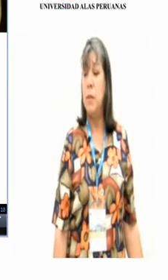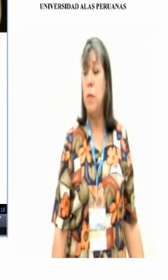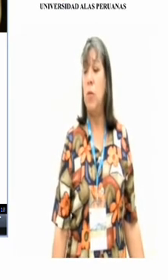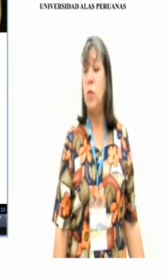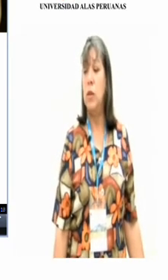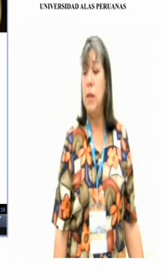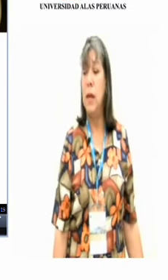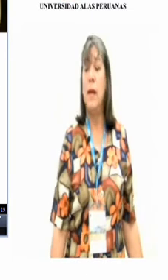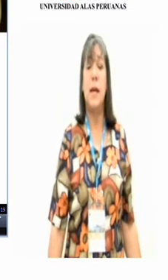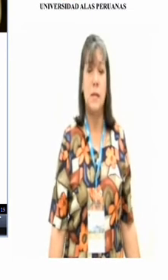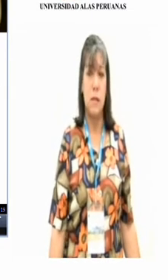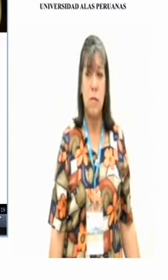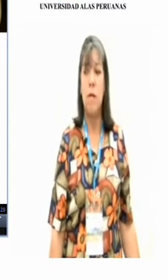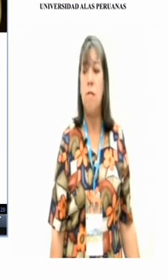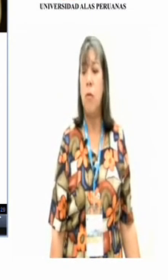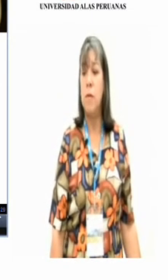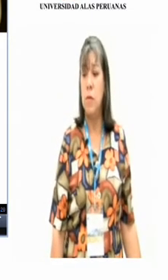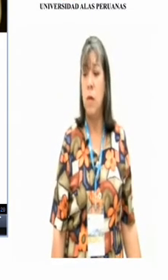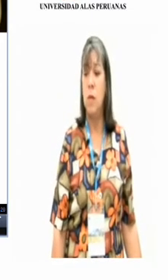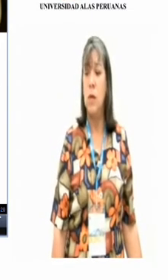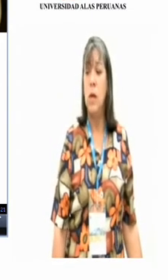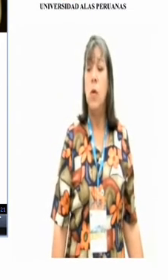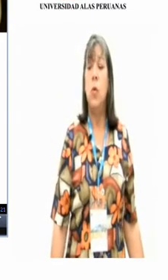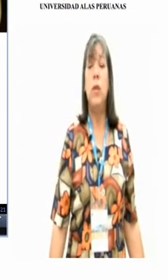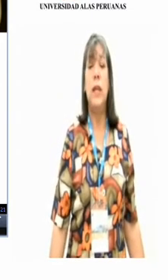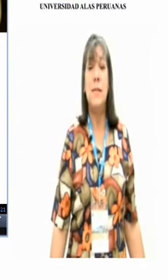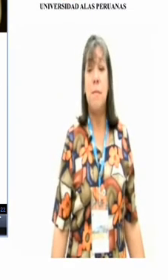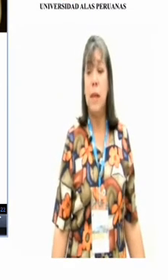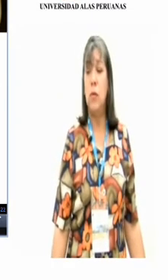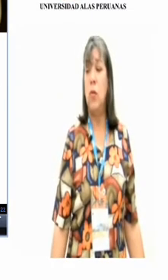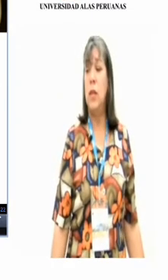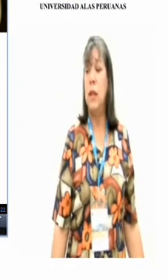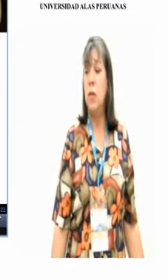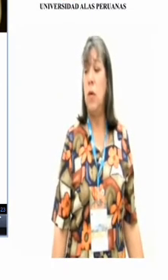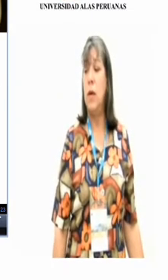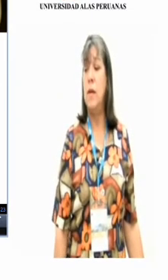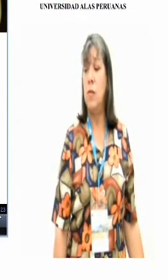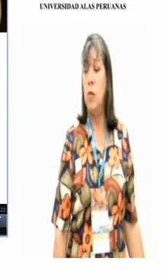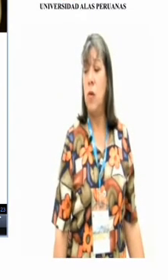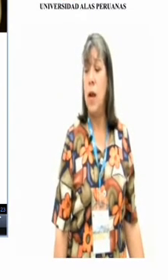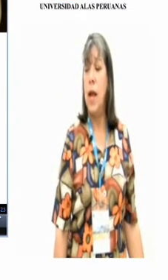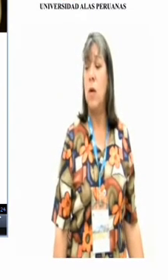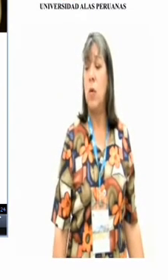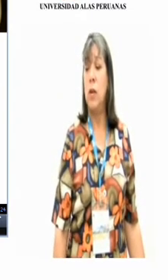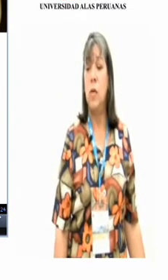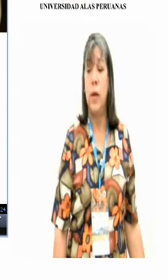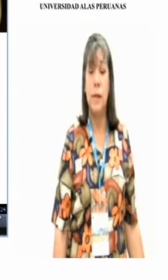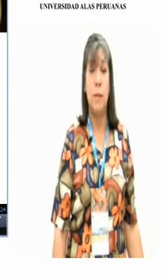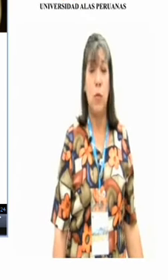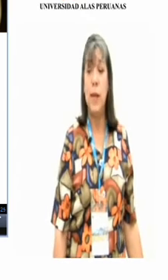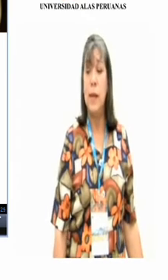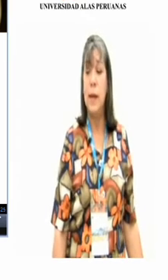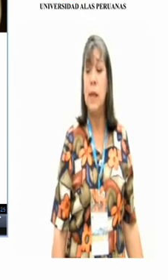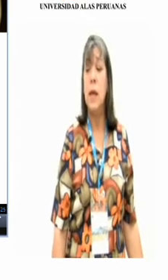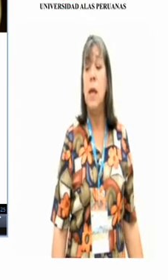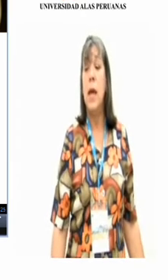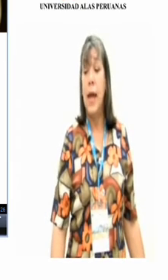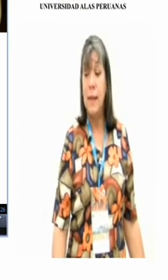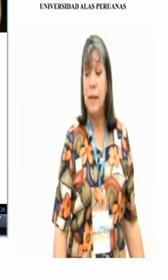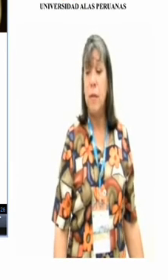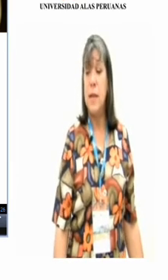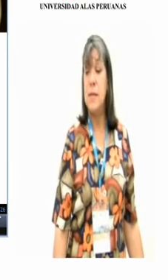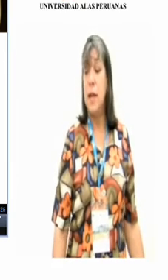propicien un ambiente de productividad y acceso a la información, utiliza métodos y tecnologías instruccionales acorde con esta